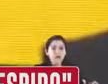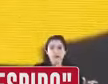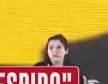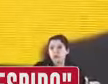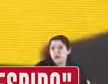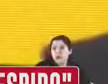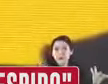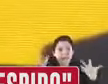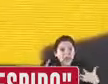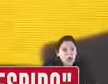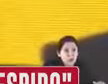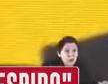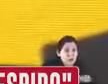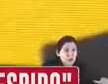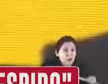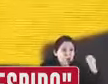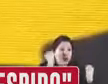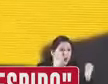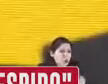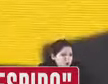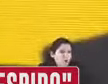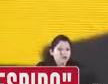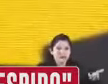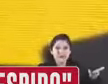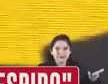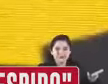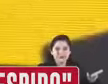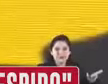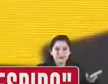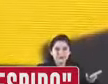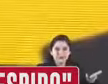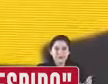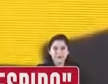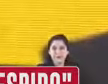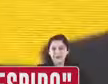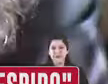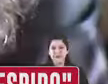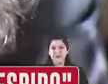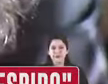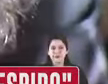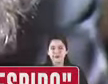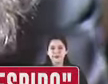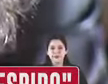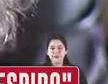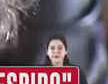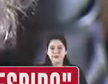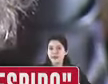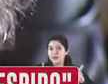normal pero de aquí qué los salarios